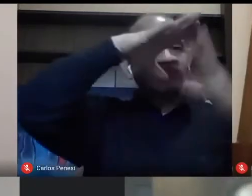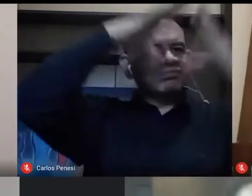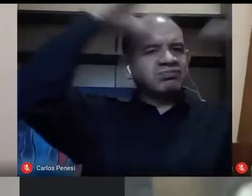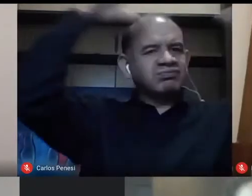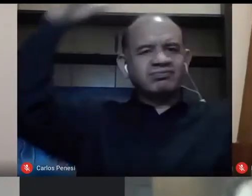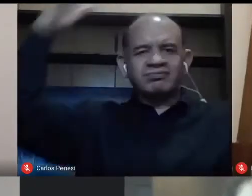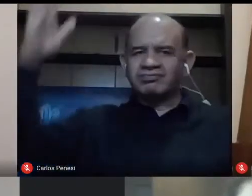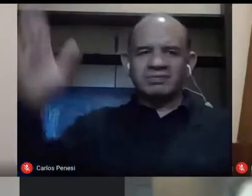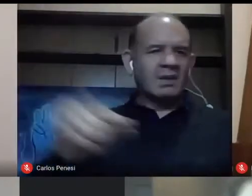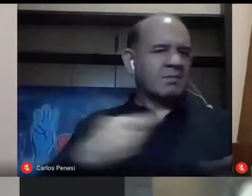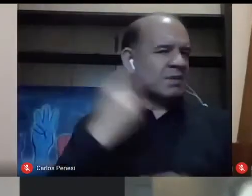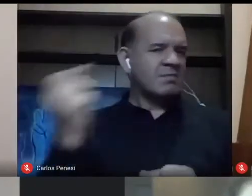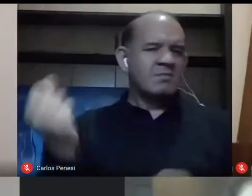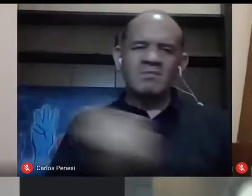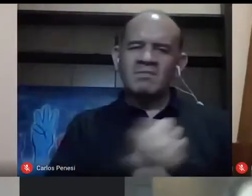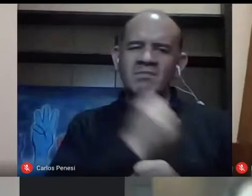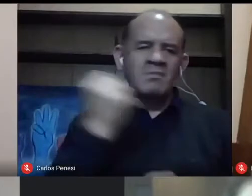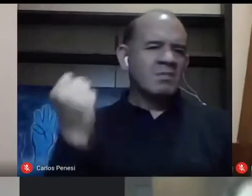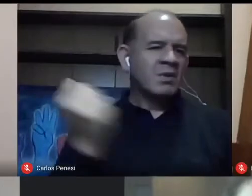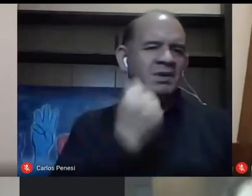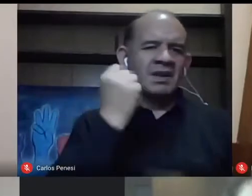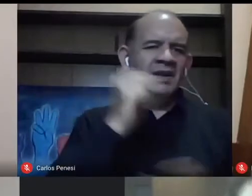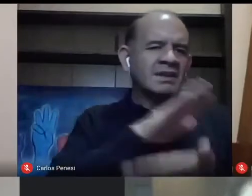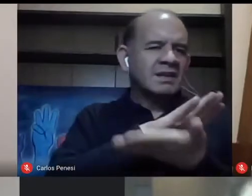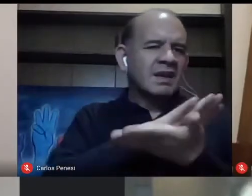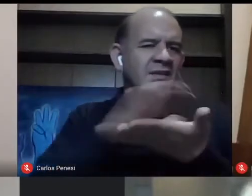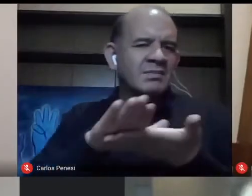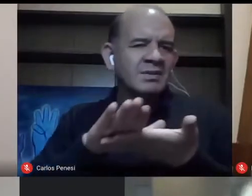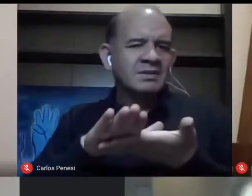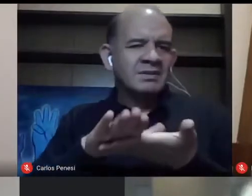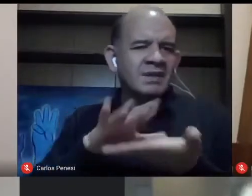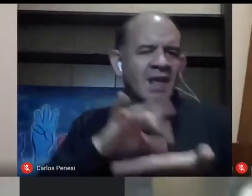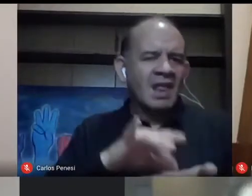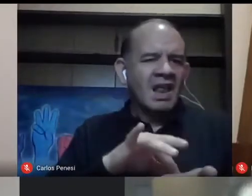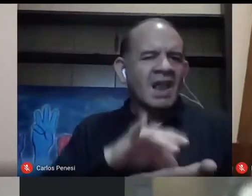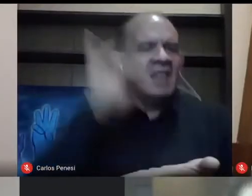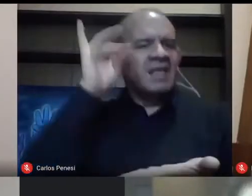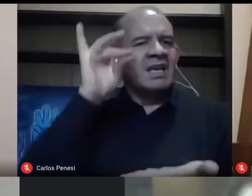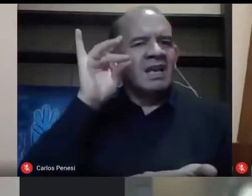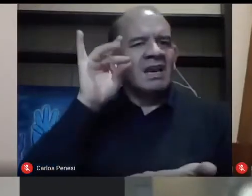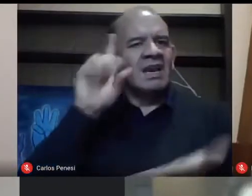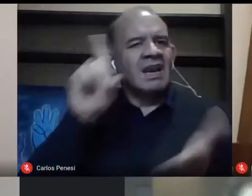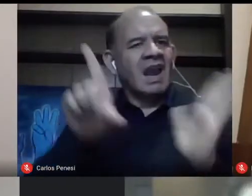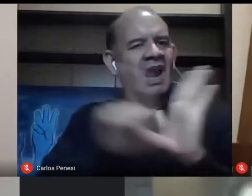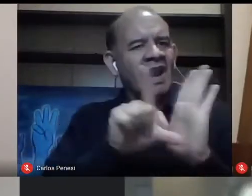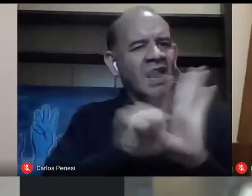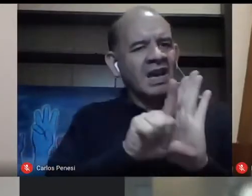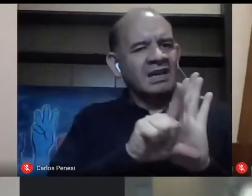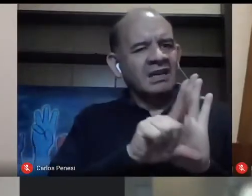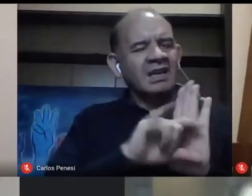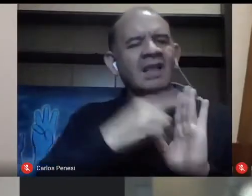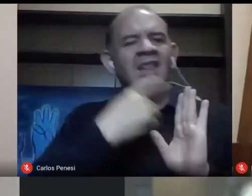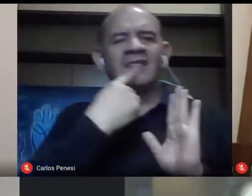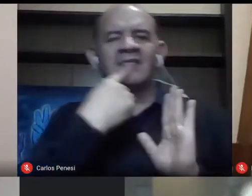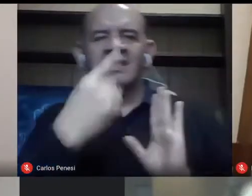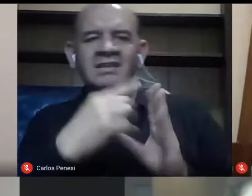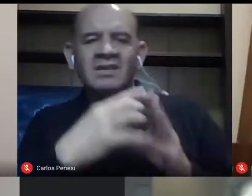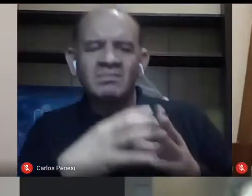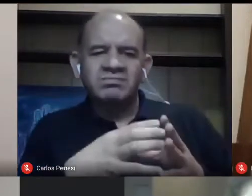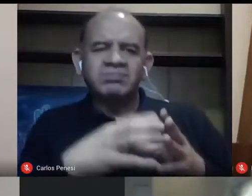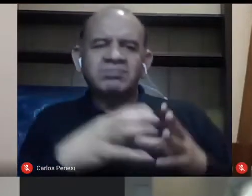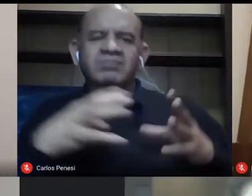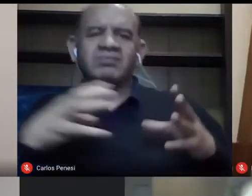lo quieran hacer. Entonces, esta legislación nuestra justamente amplía a